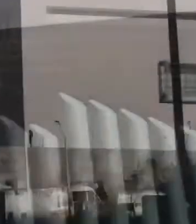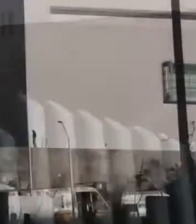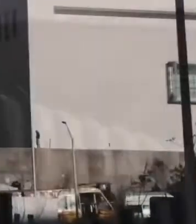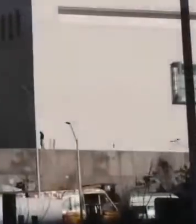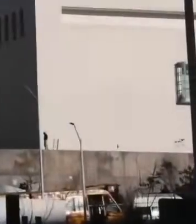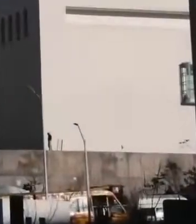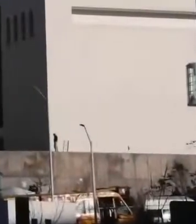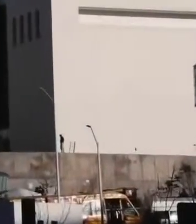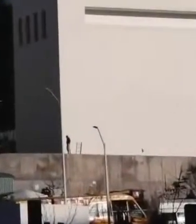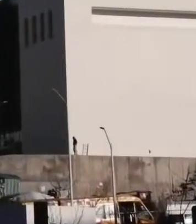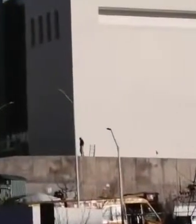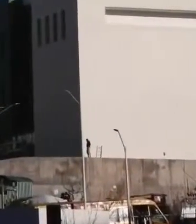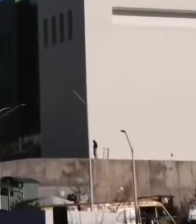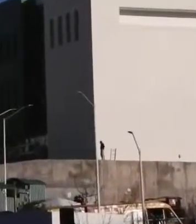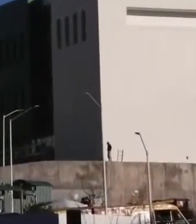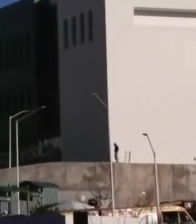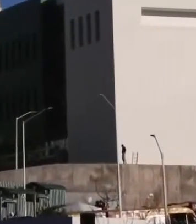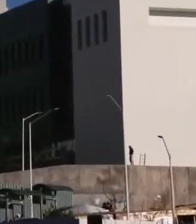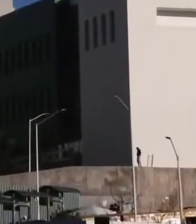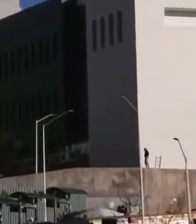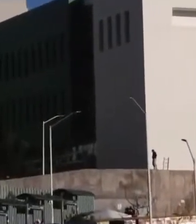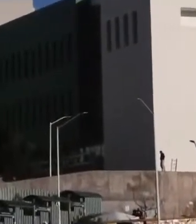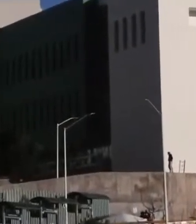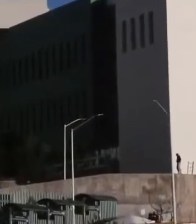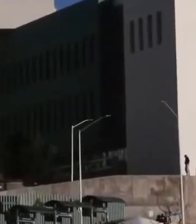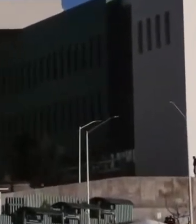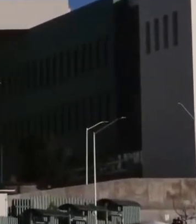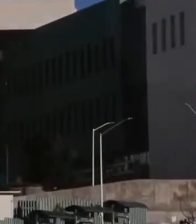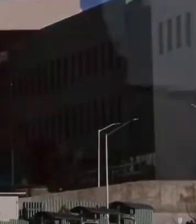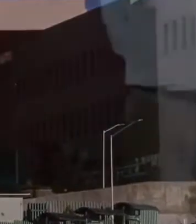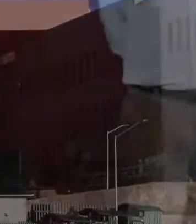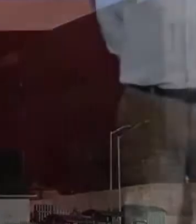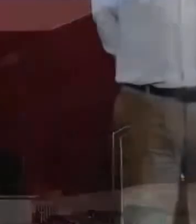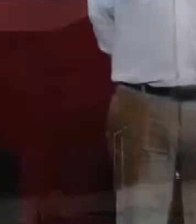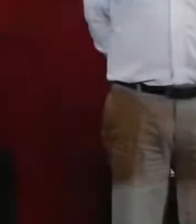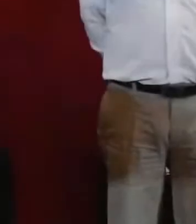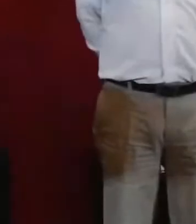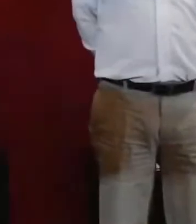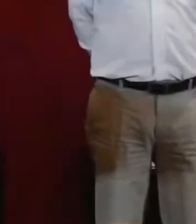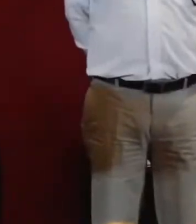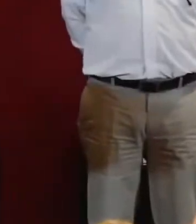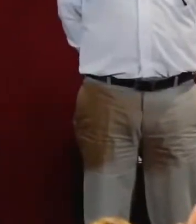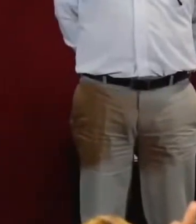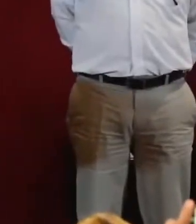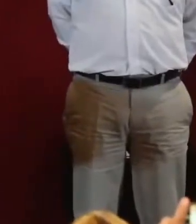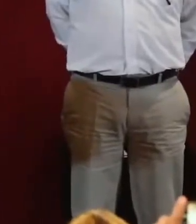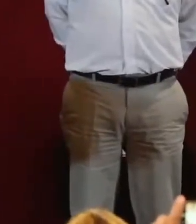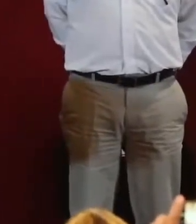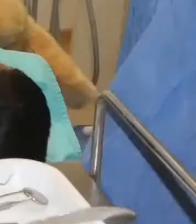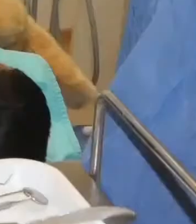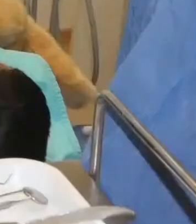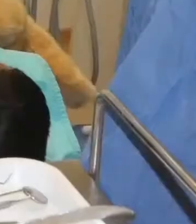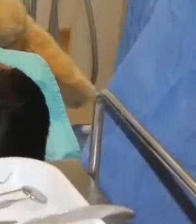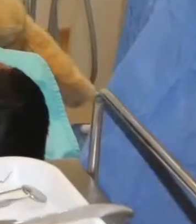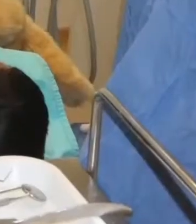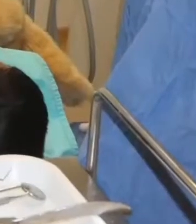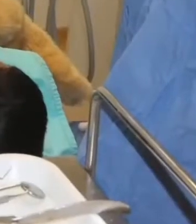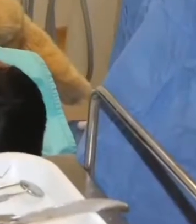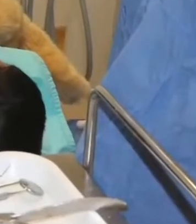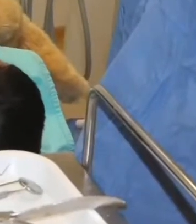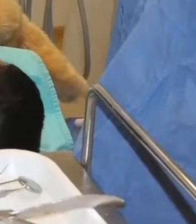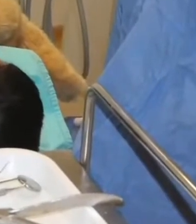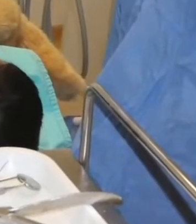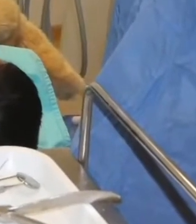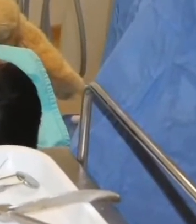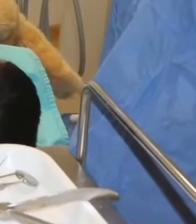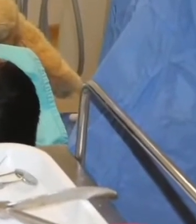inició la transformación de los servicios estatales de salud en Michoacán con la firma del acuerdo marco para implementar IMSS Bienestar. En